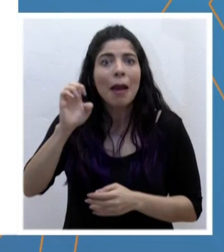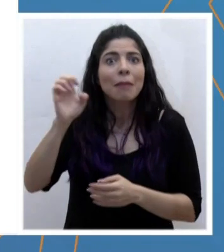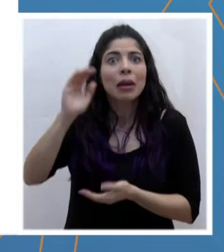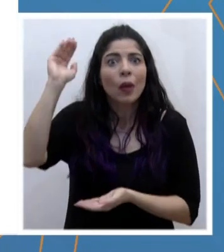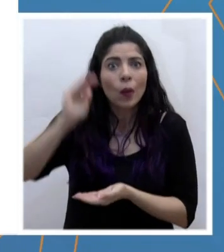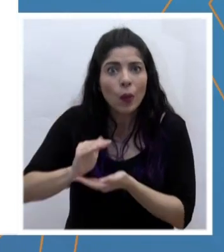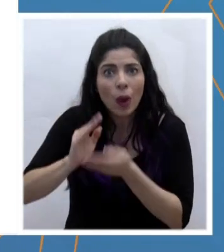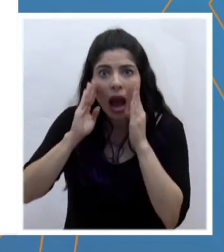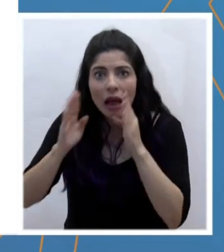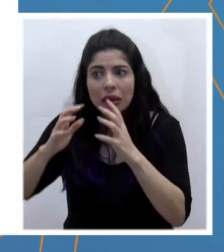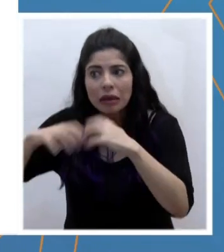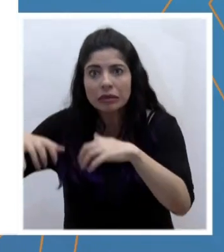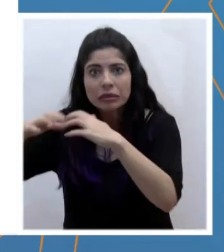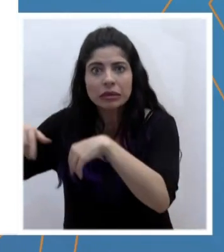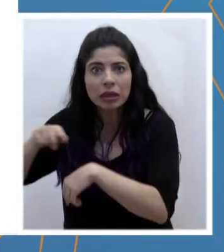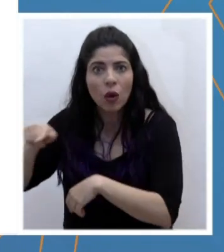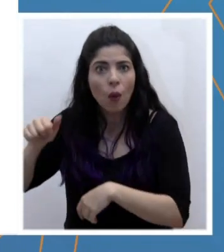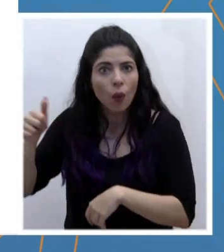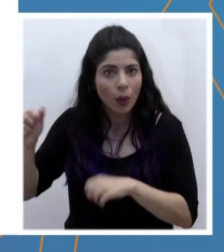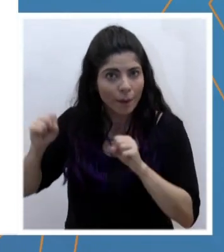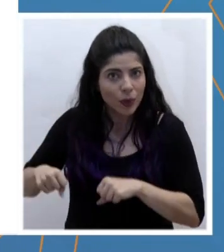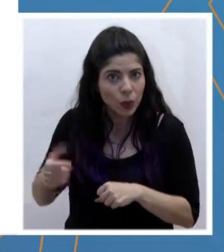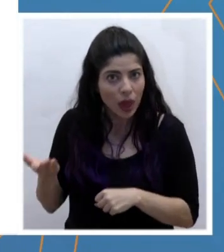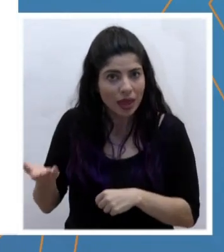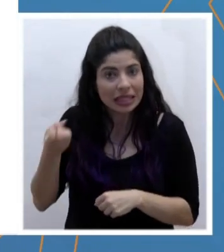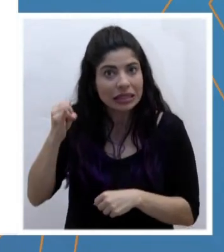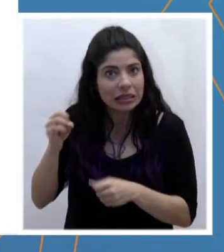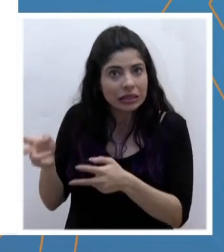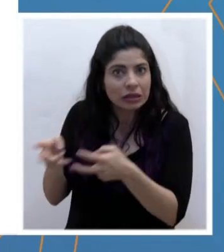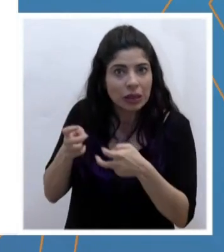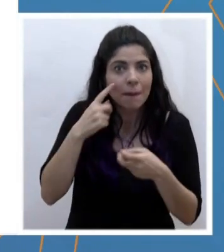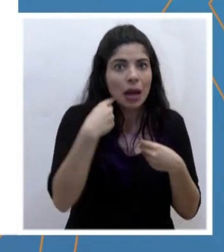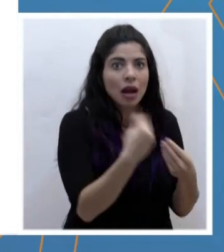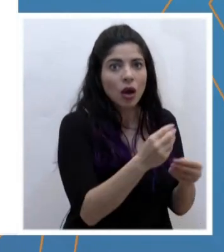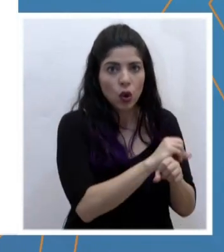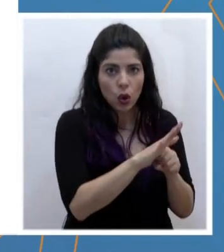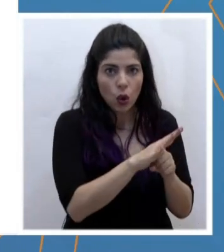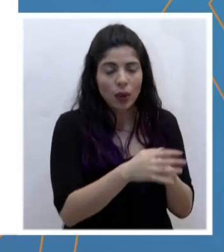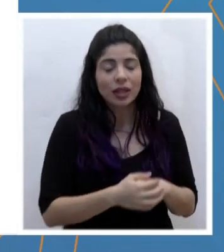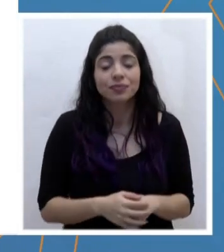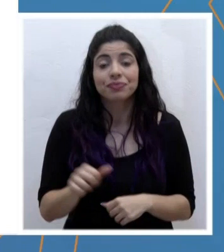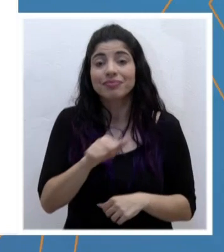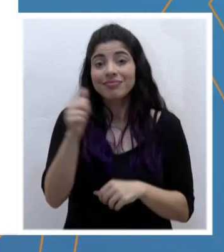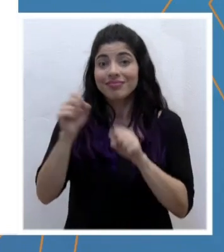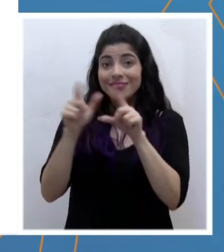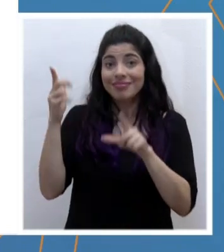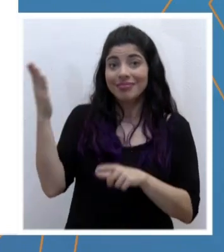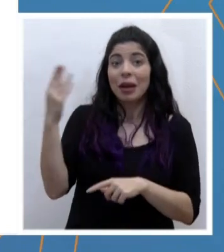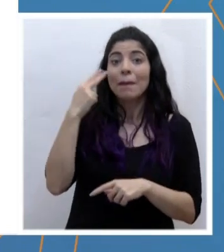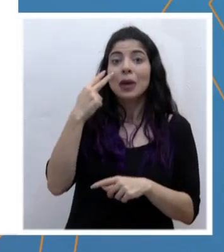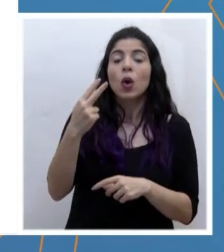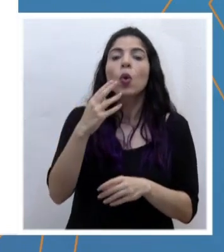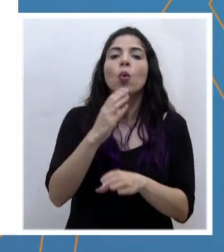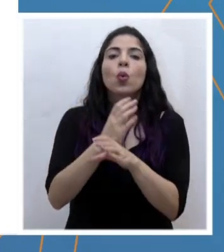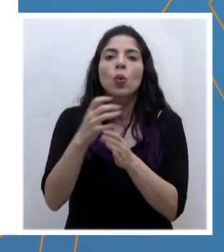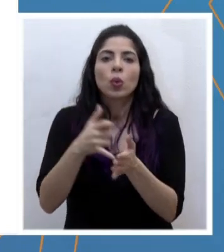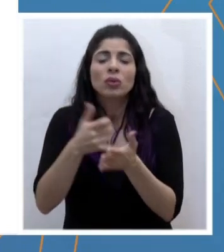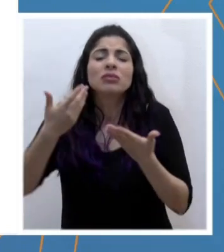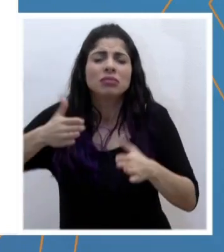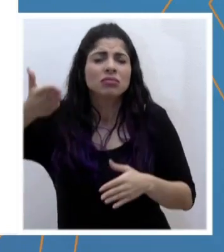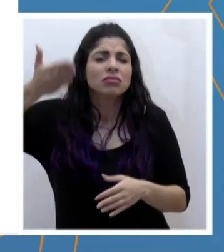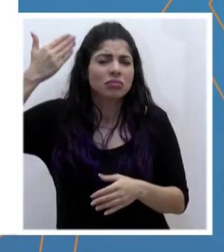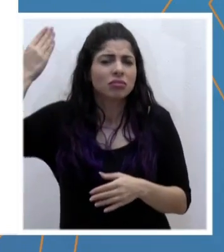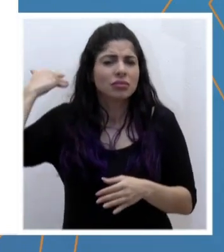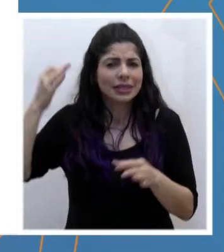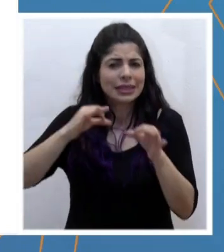también podrían colapsar. En la siguiente lámina podemos ver las camas de cuidados intensivos. Esto ya lo hemos explicado varias